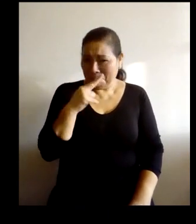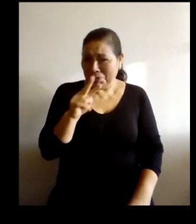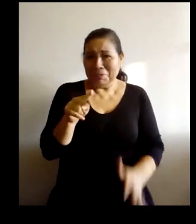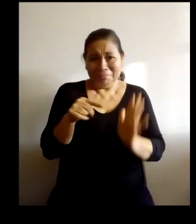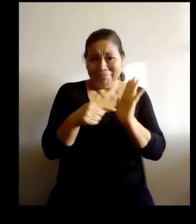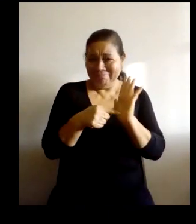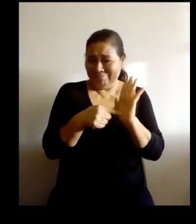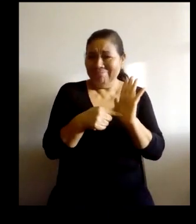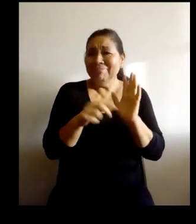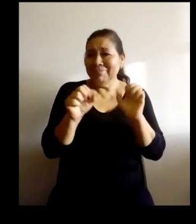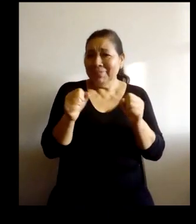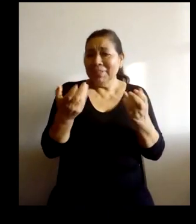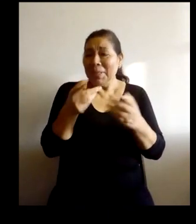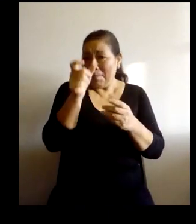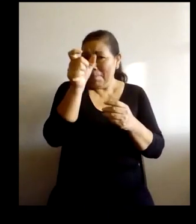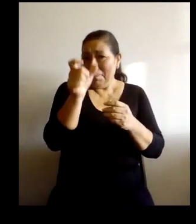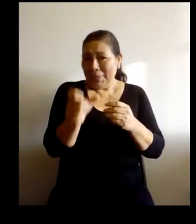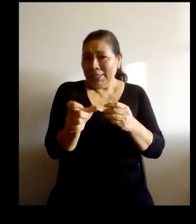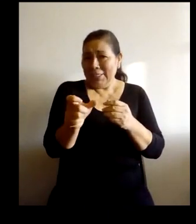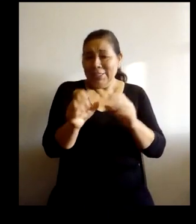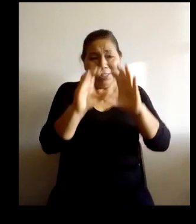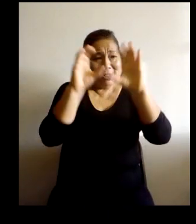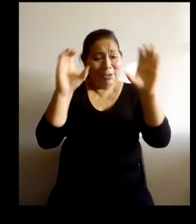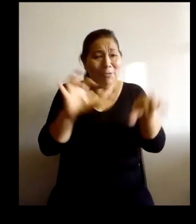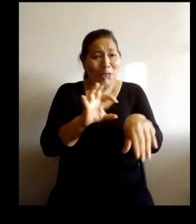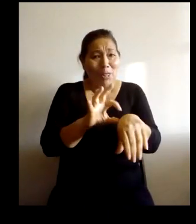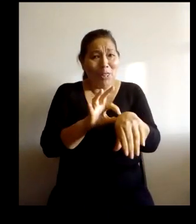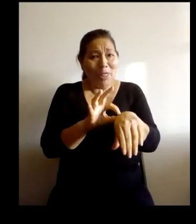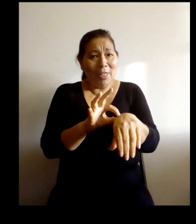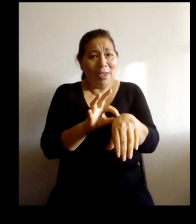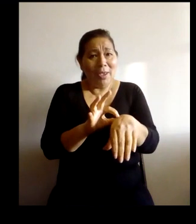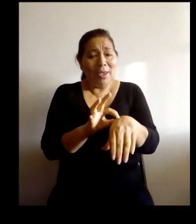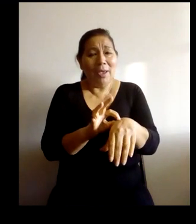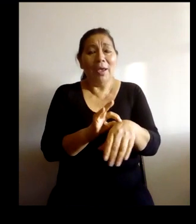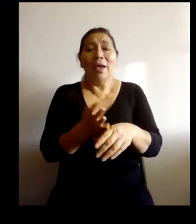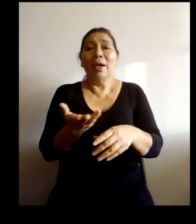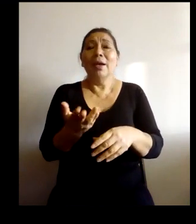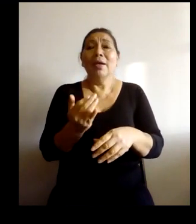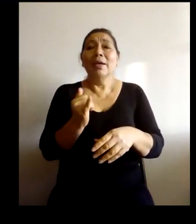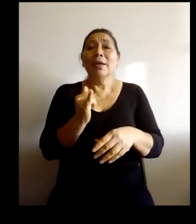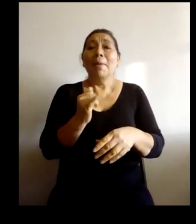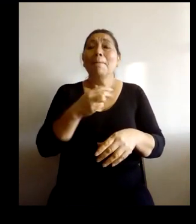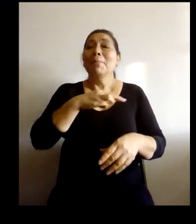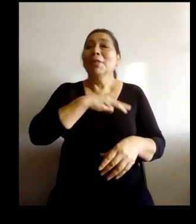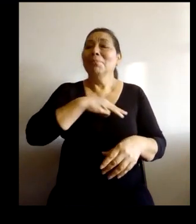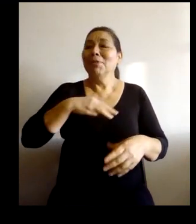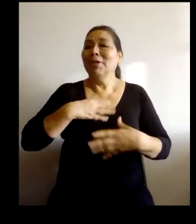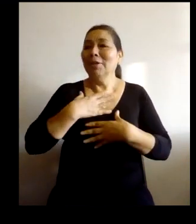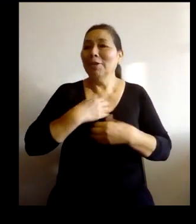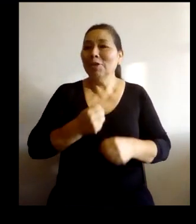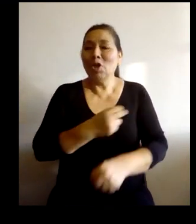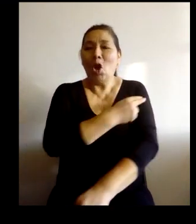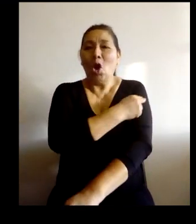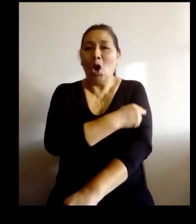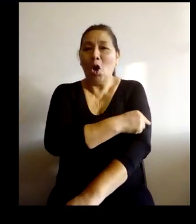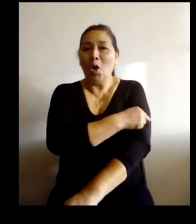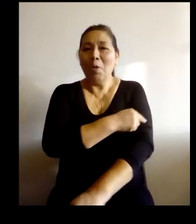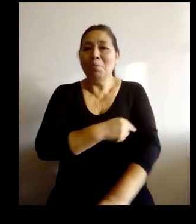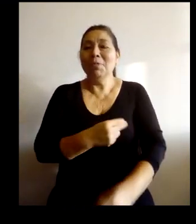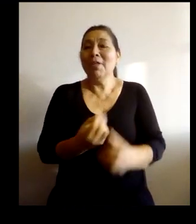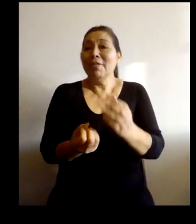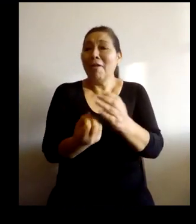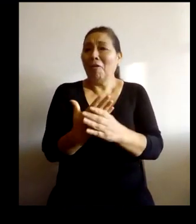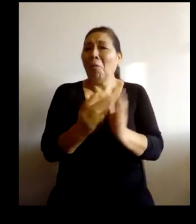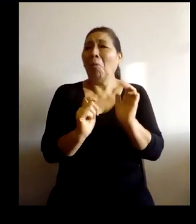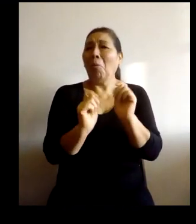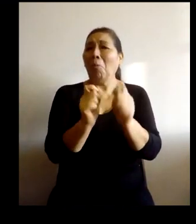con toda claridad, que efectivamente esta persona, según el certificado médico del Instituto Nacional, del Ministerio de Salud, el Hospital Honorio